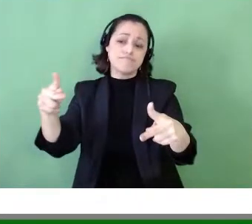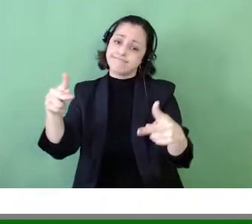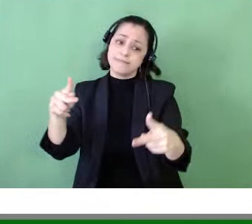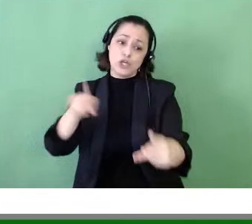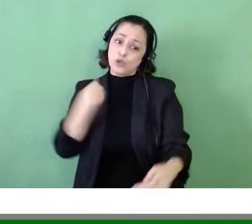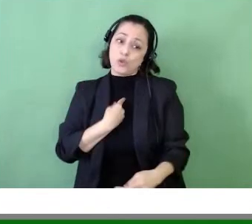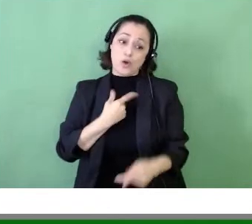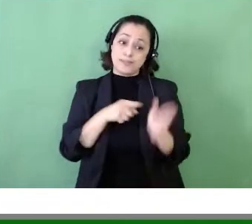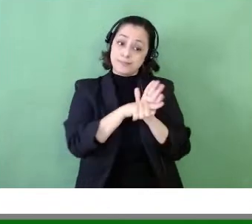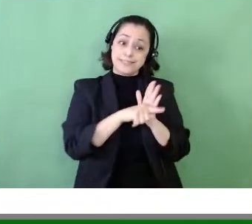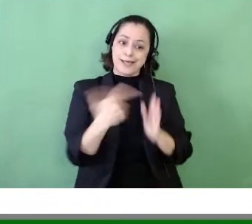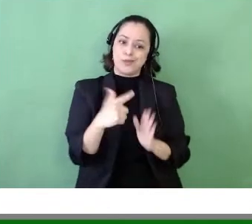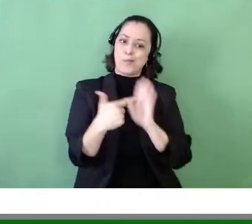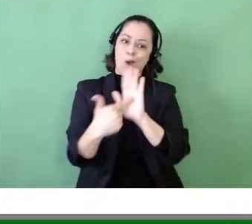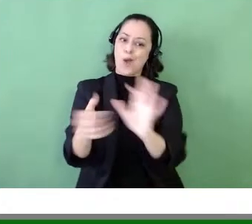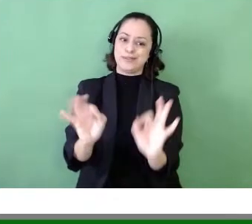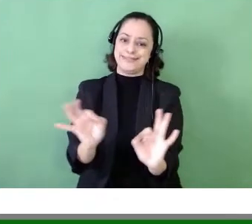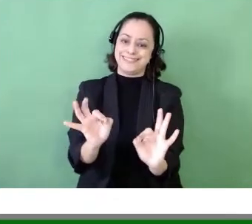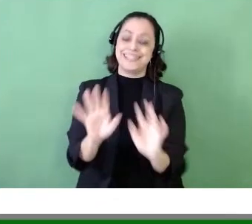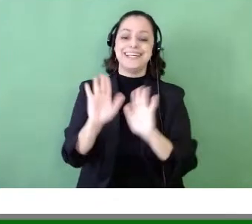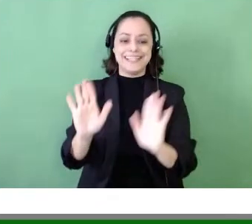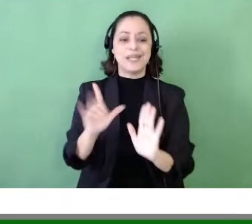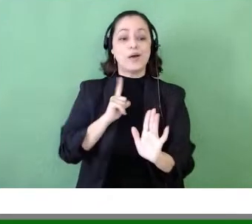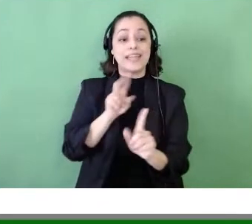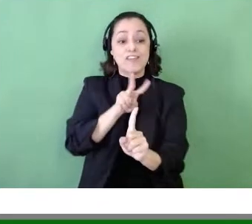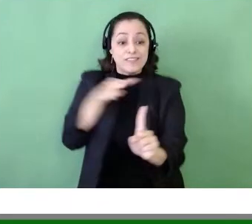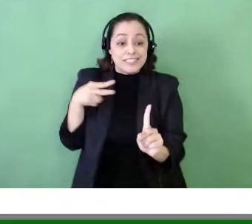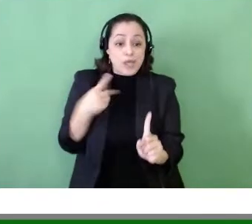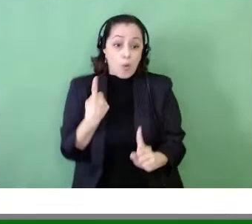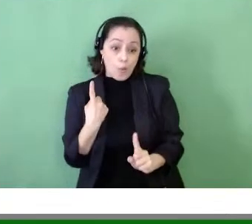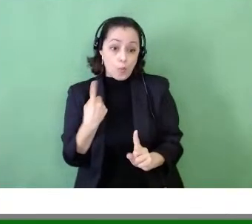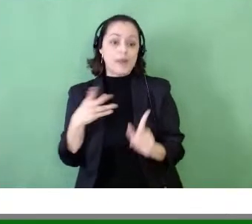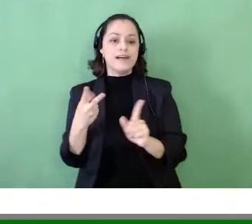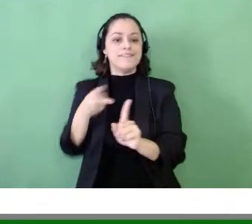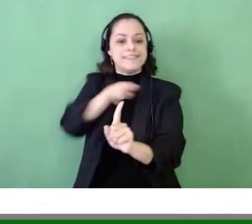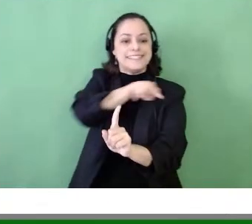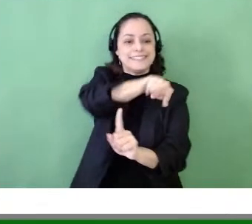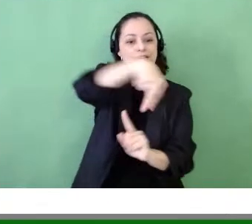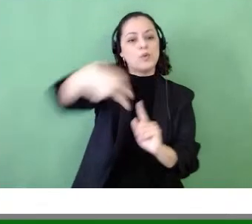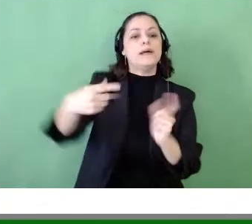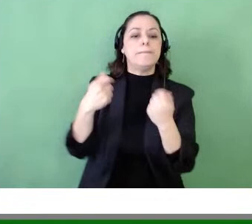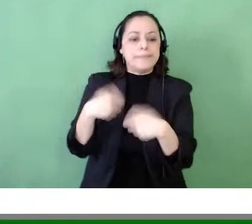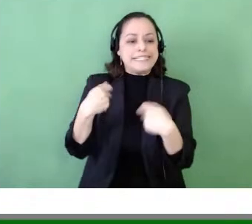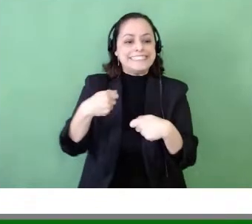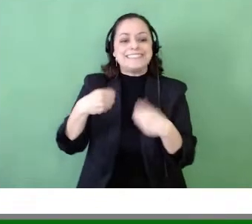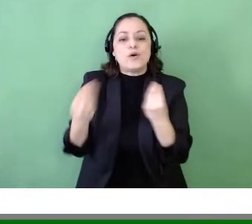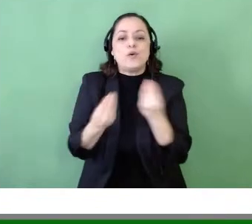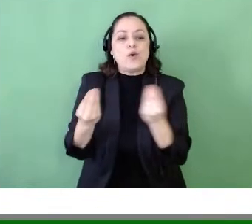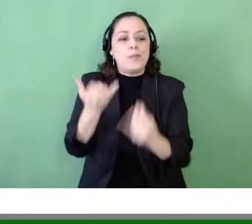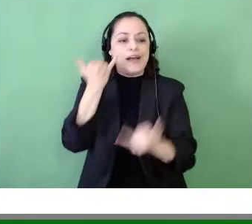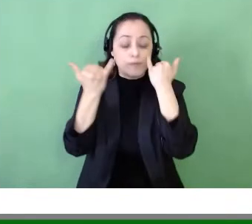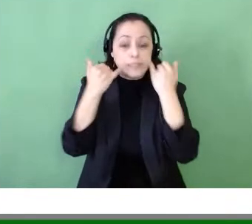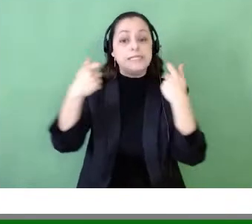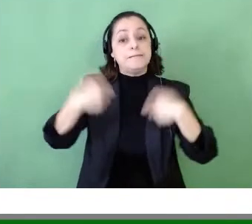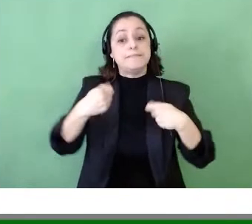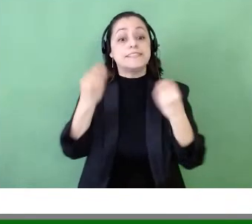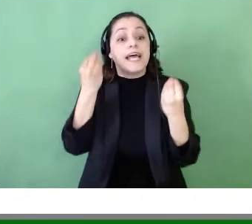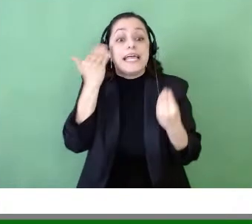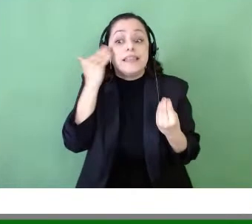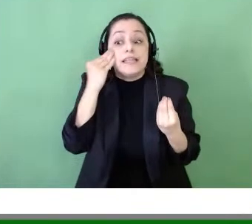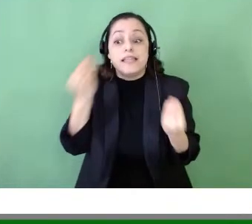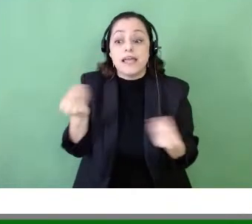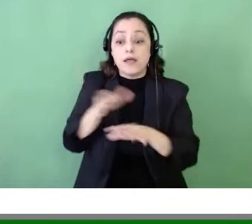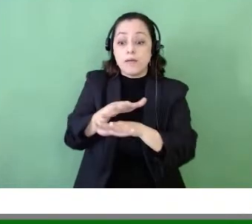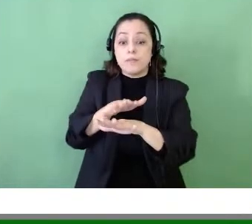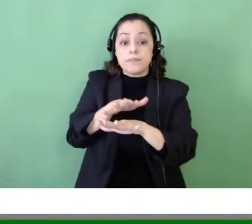porque es imposible hacer todo en poco tiempo. Y que se analicen las áreas de mercado de una perspectiva